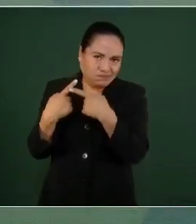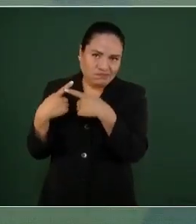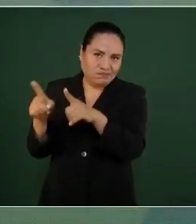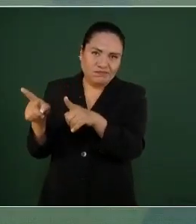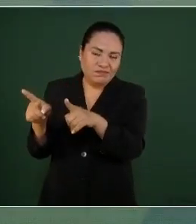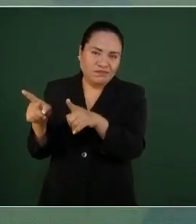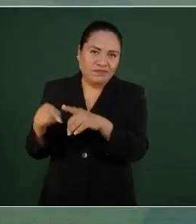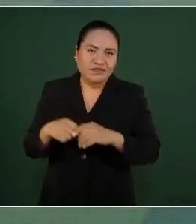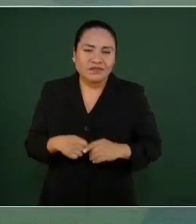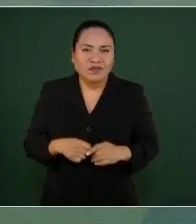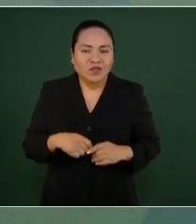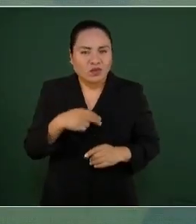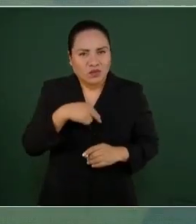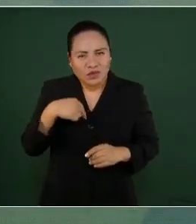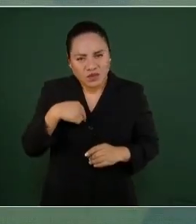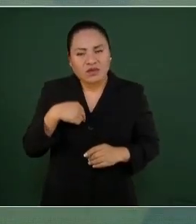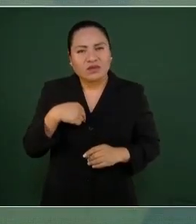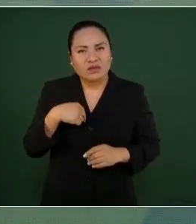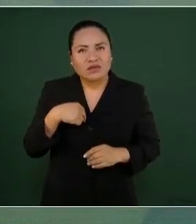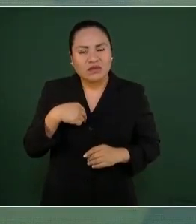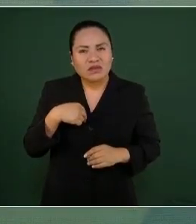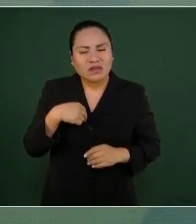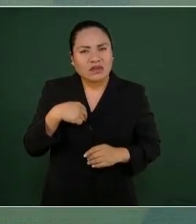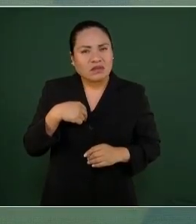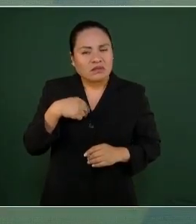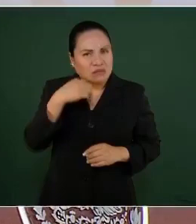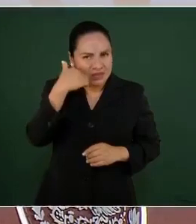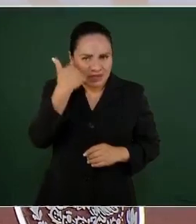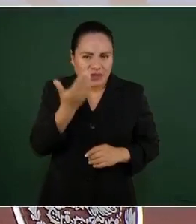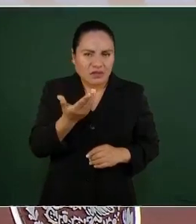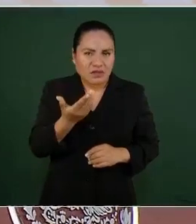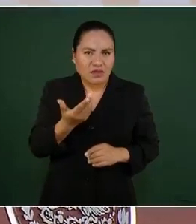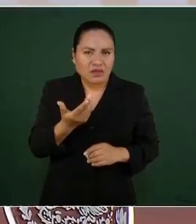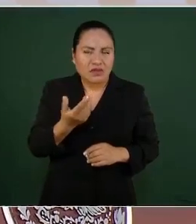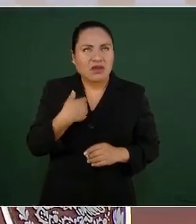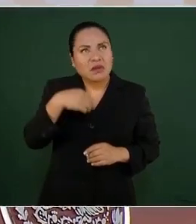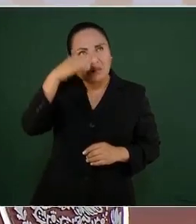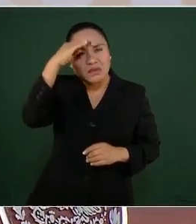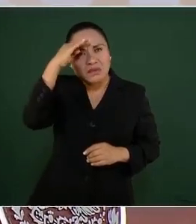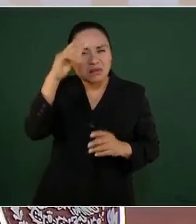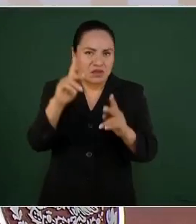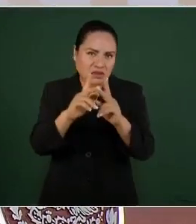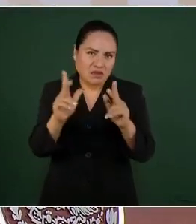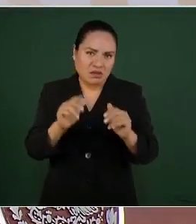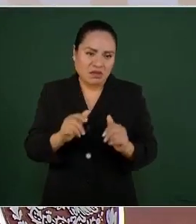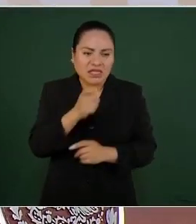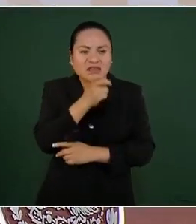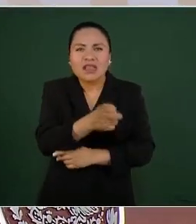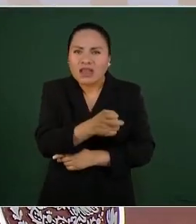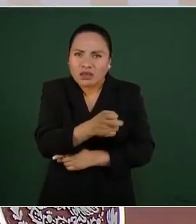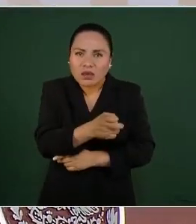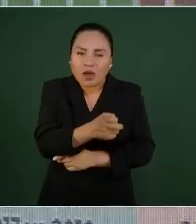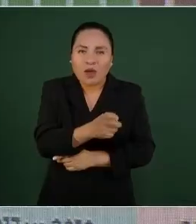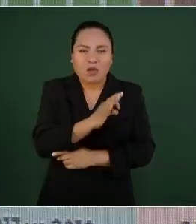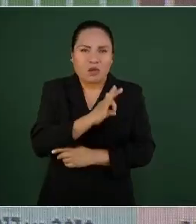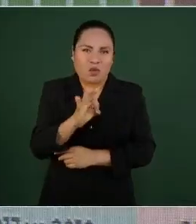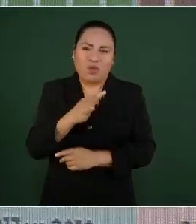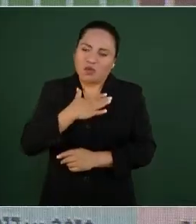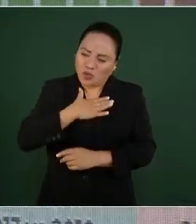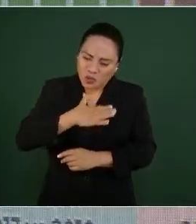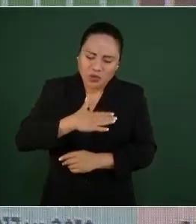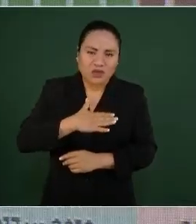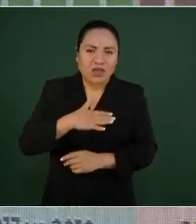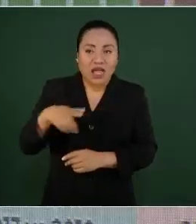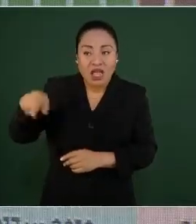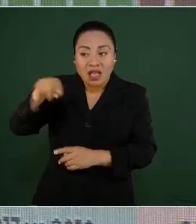Nosotros lo que sostenemos es de que la paz es fruto de la justicia y ellos quieren resolverlo